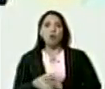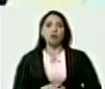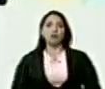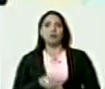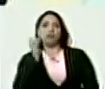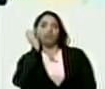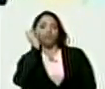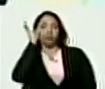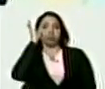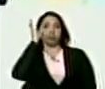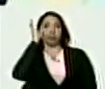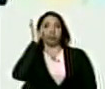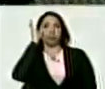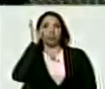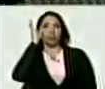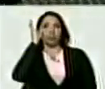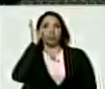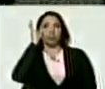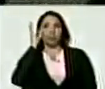creó